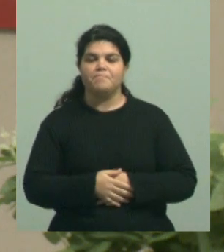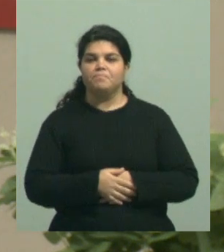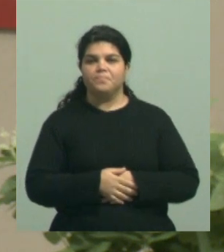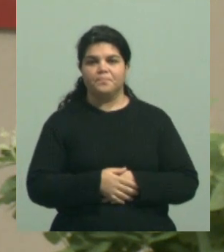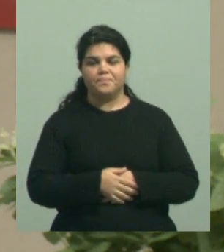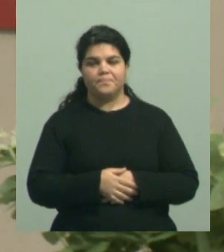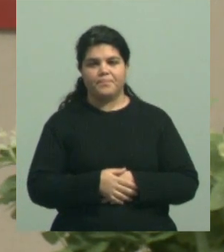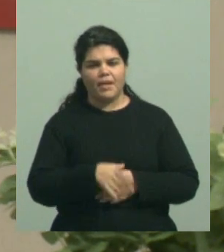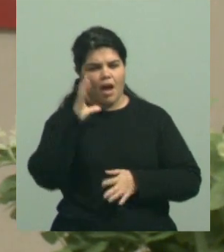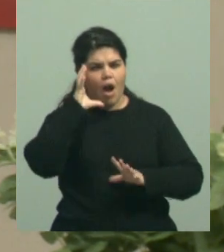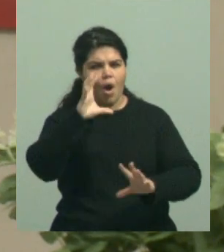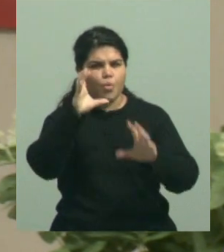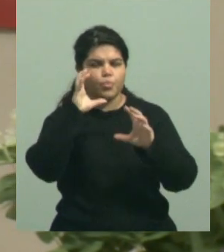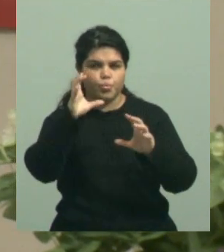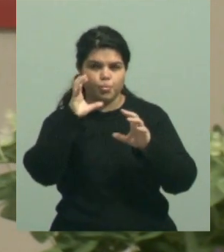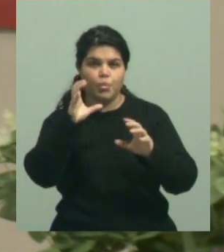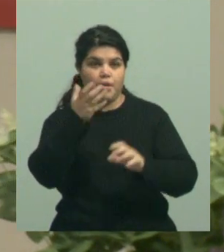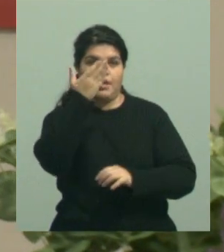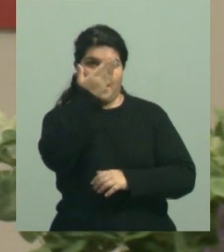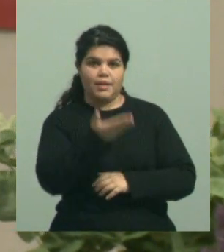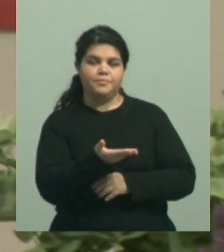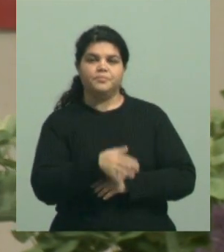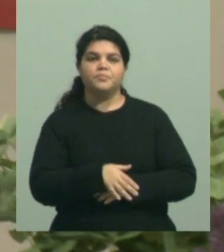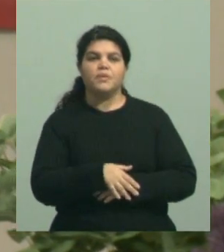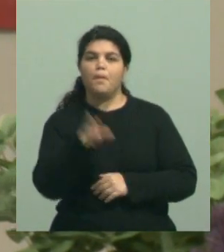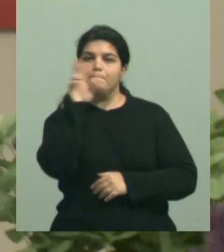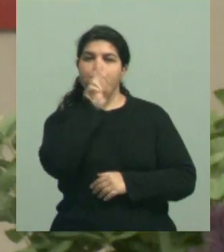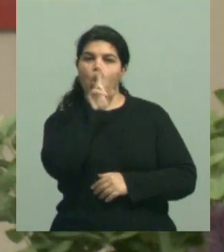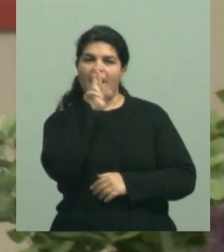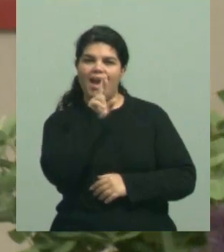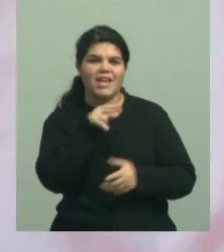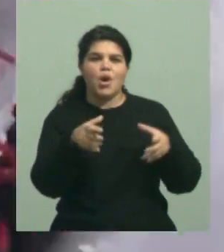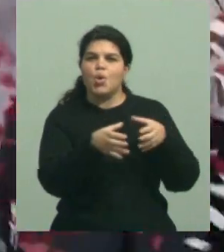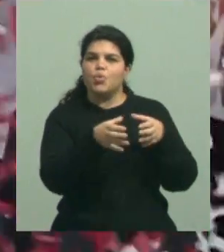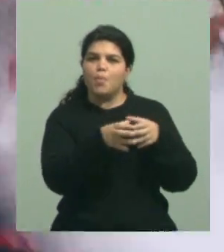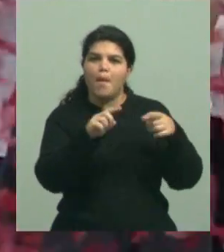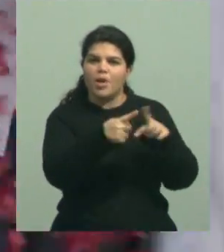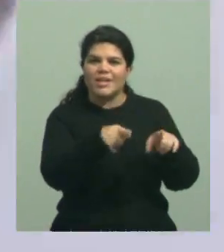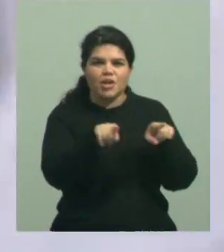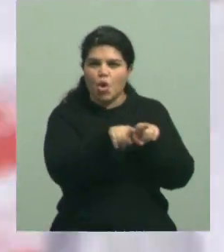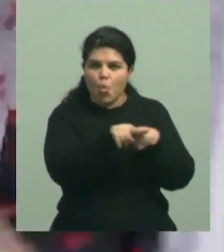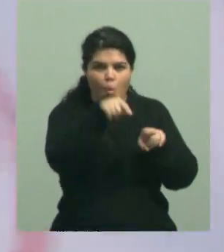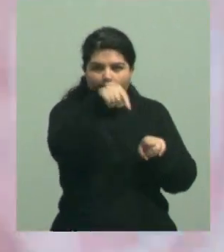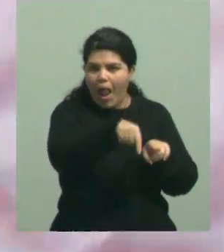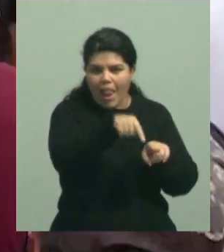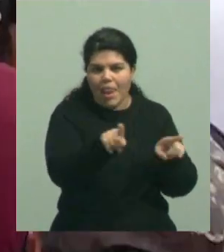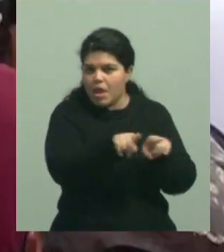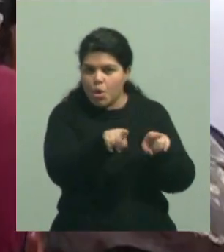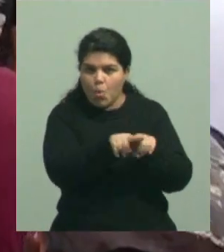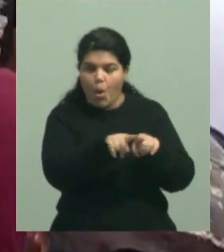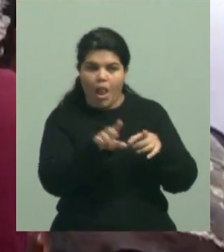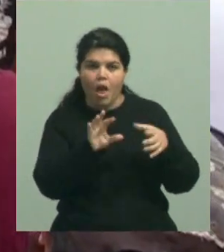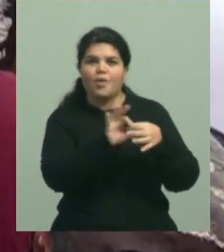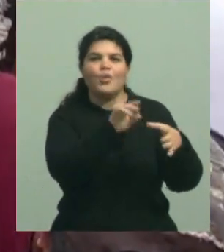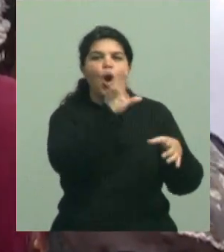daba. Recordamos que Sheinbaum, la candidata oficialista de esta coalición que es Morena, de Andrés Manuel